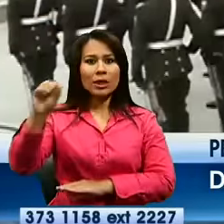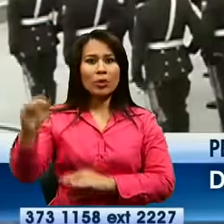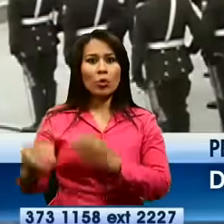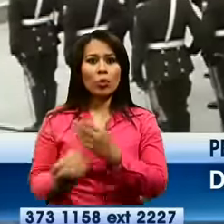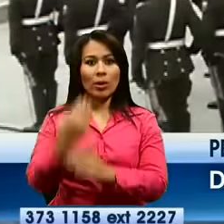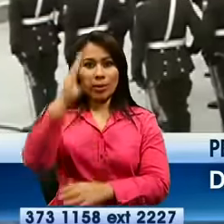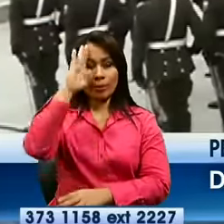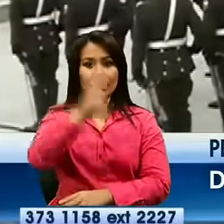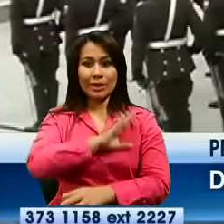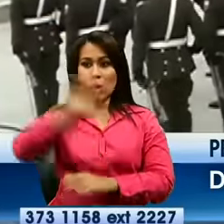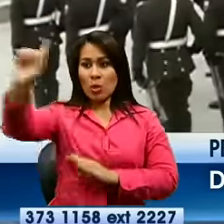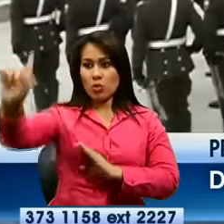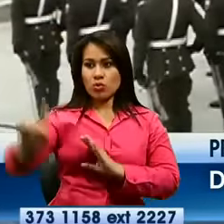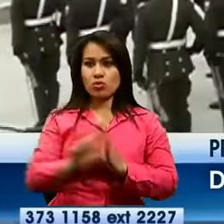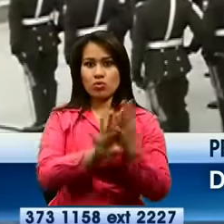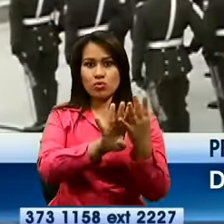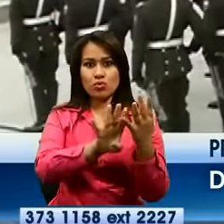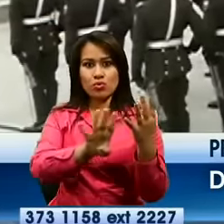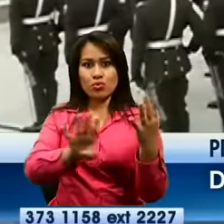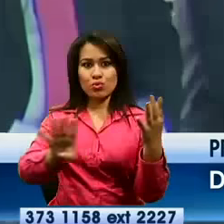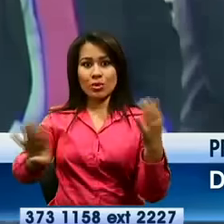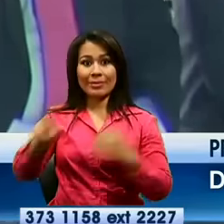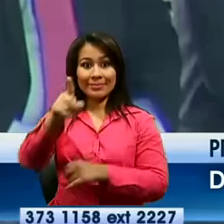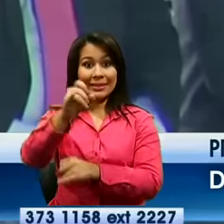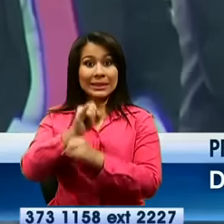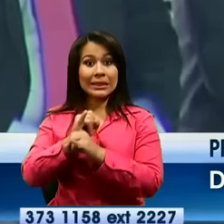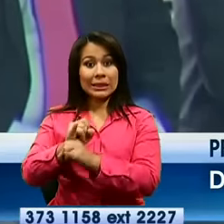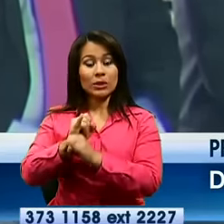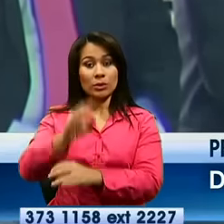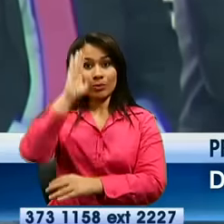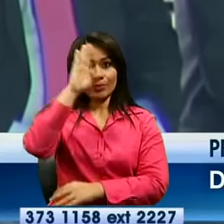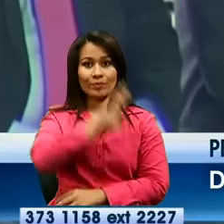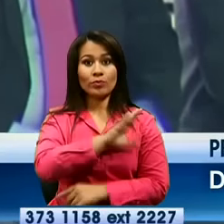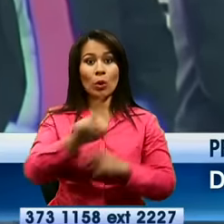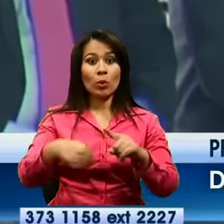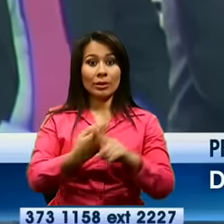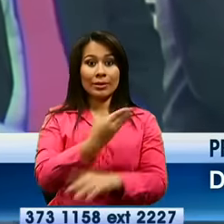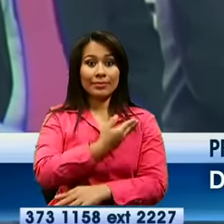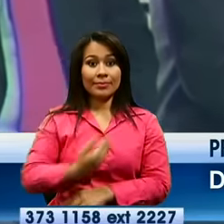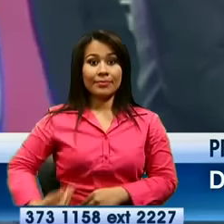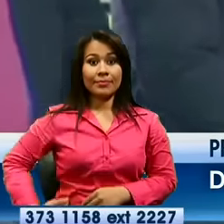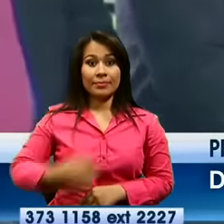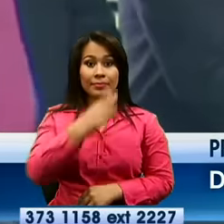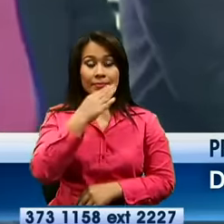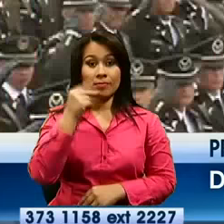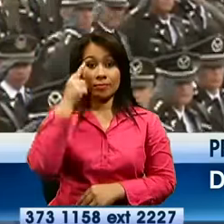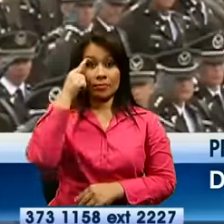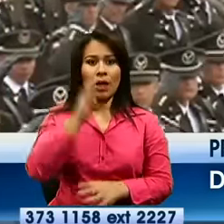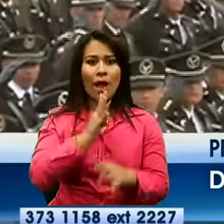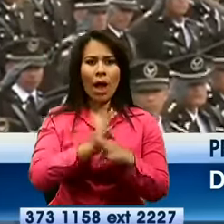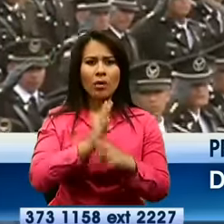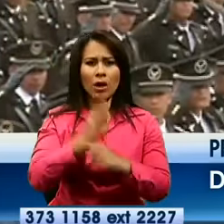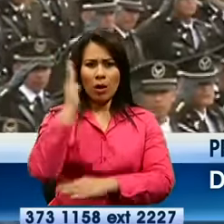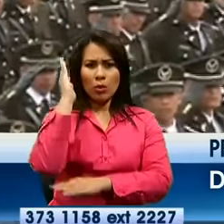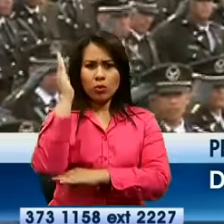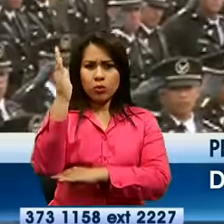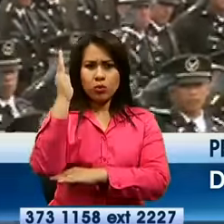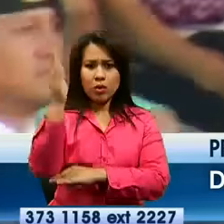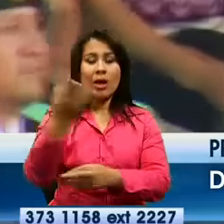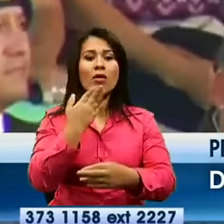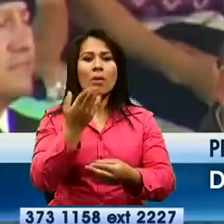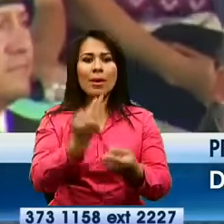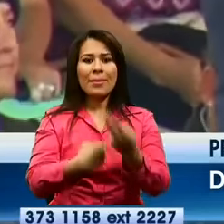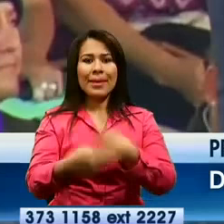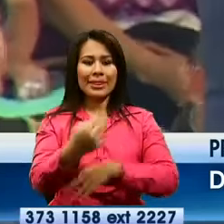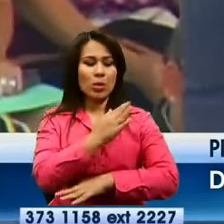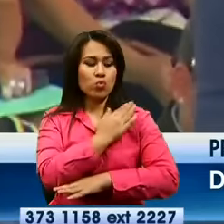se incorporaron a las filas de la institución. Durante su discurso, el primer mandatario se refirió al caso de la venta de pases policiales.